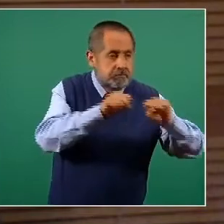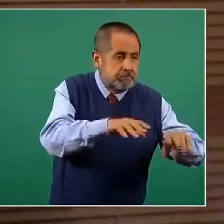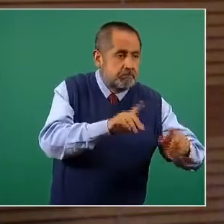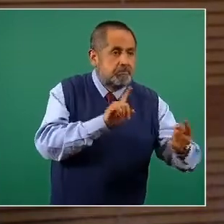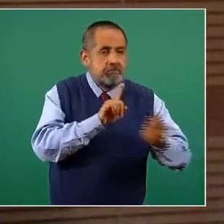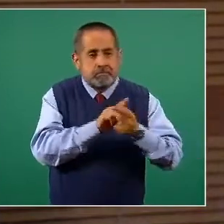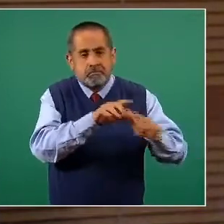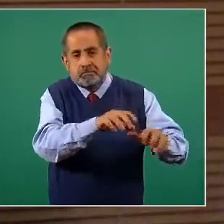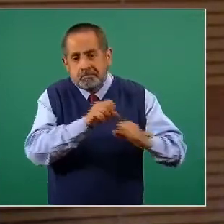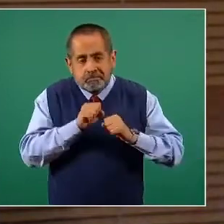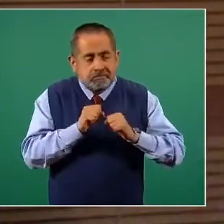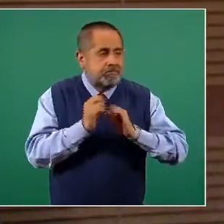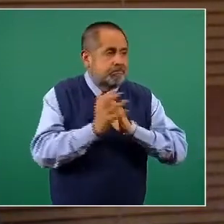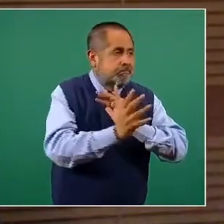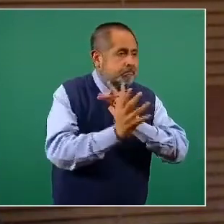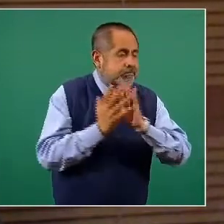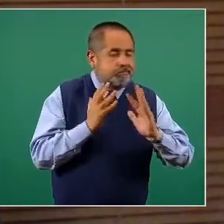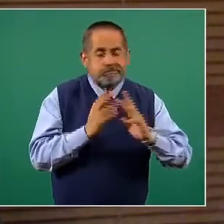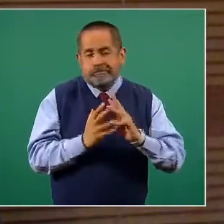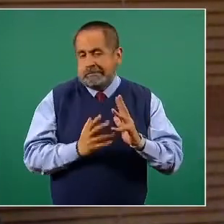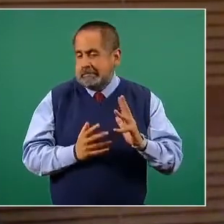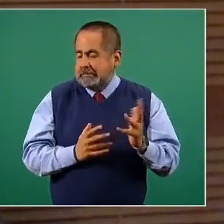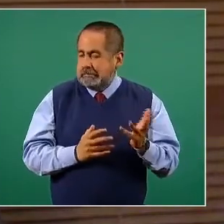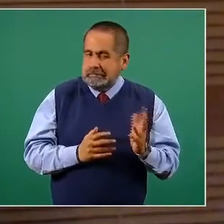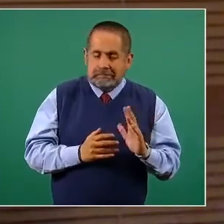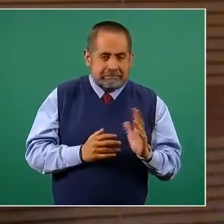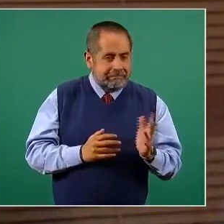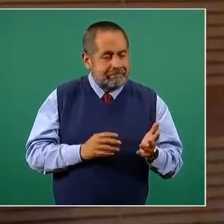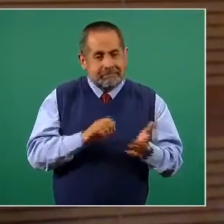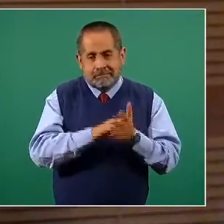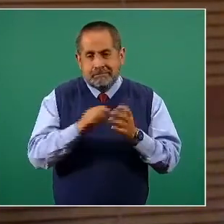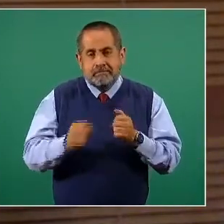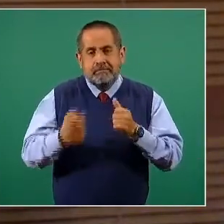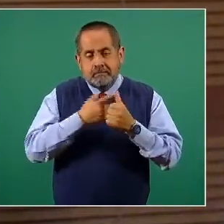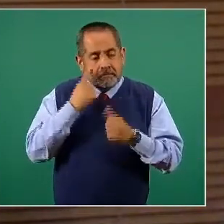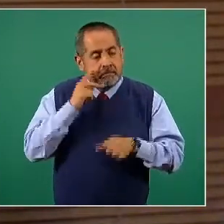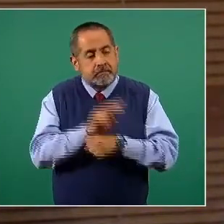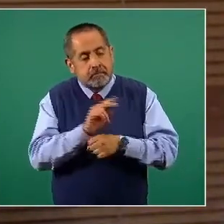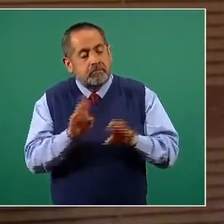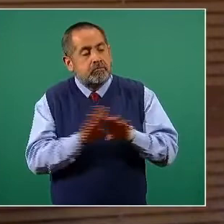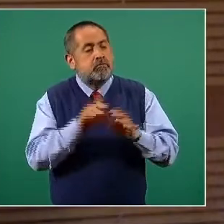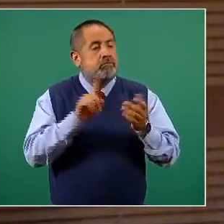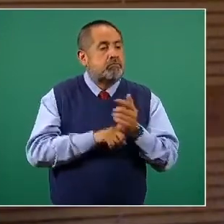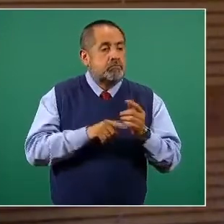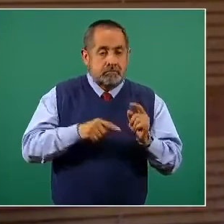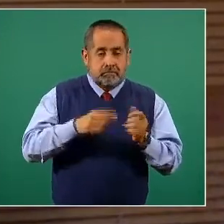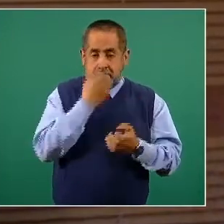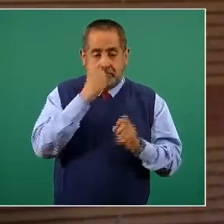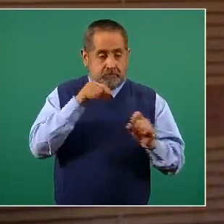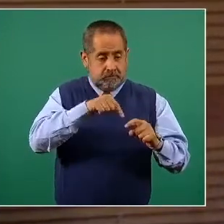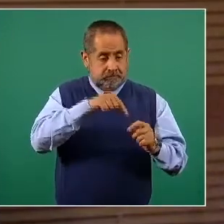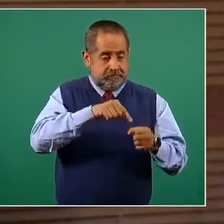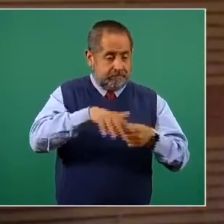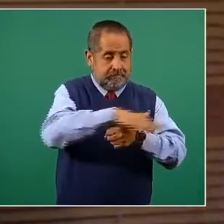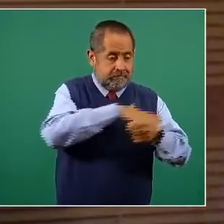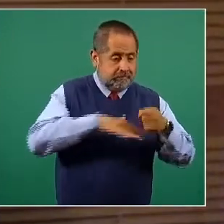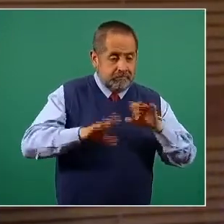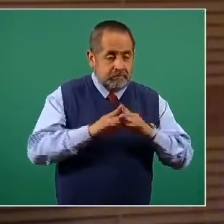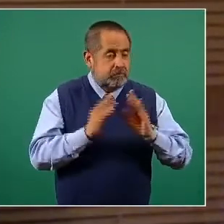eso es importante el ver la apertura de escuelas y estar monitoreando tanto la movilidad como